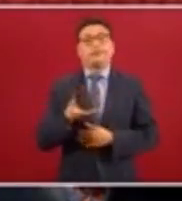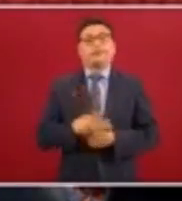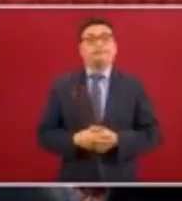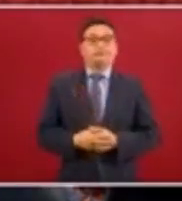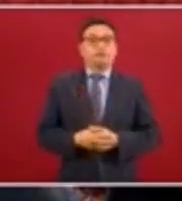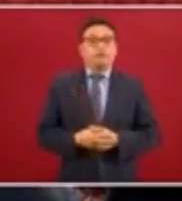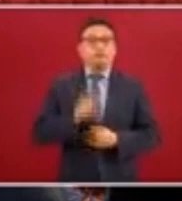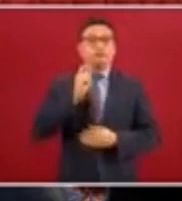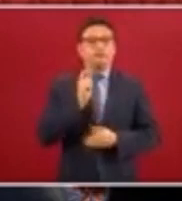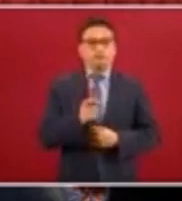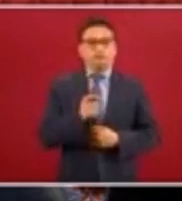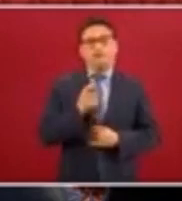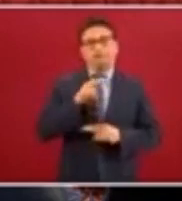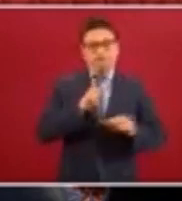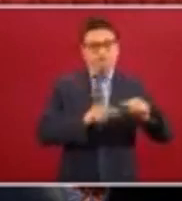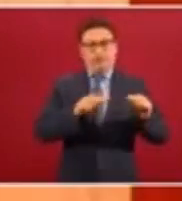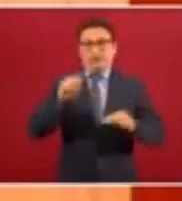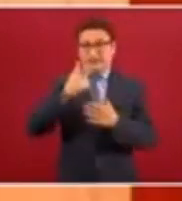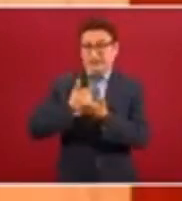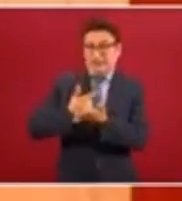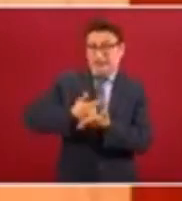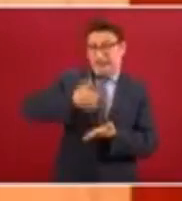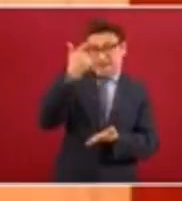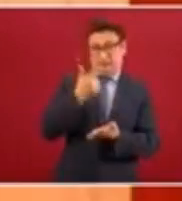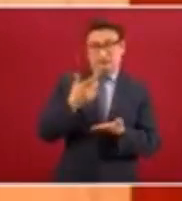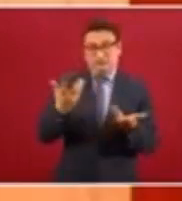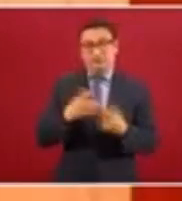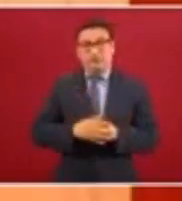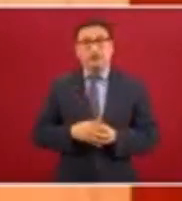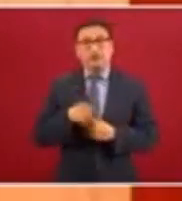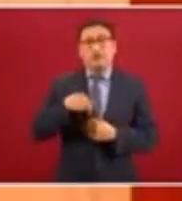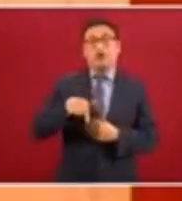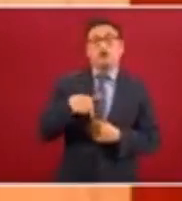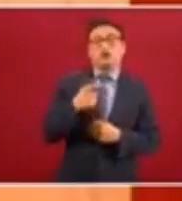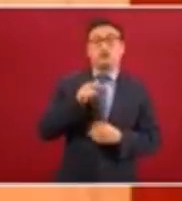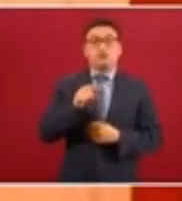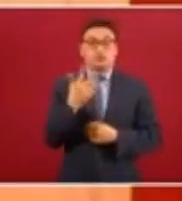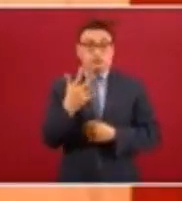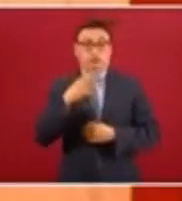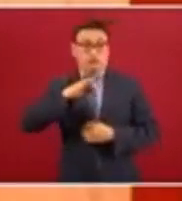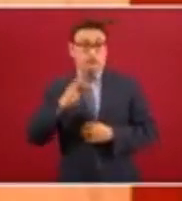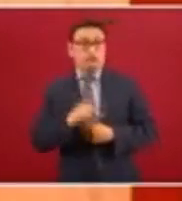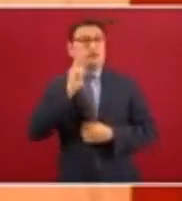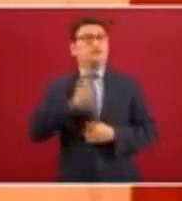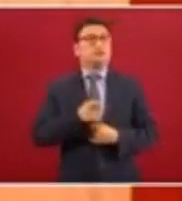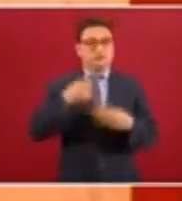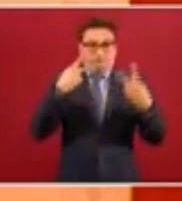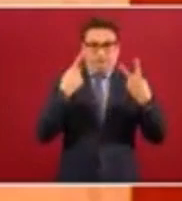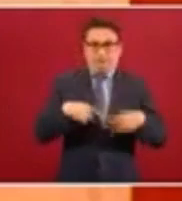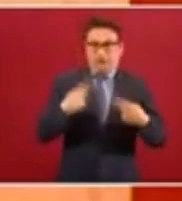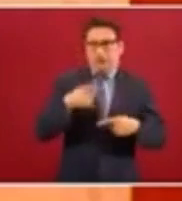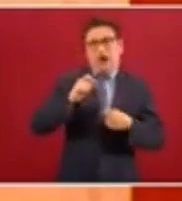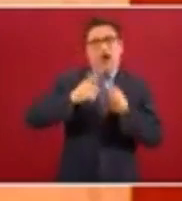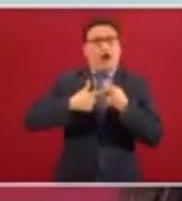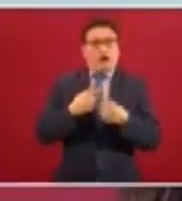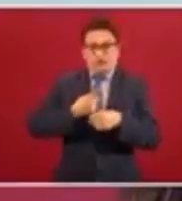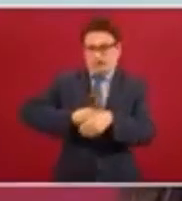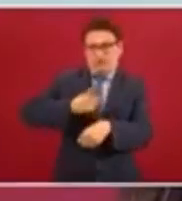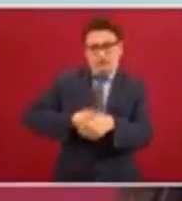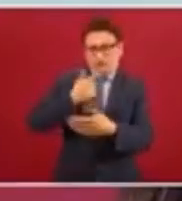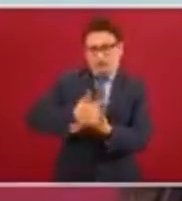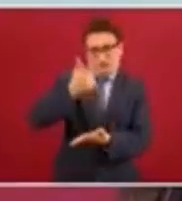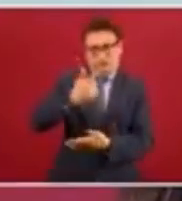Esta es la distribución de los casos graves. Como podemos ver ahí, el 12.5% son personas con enfermedad grave